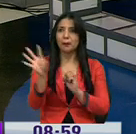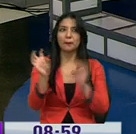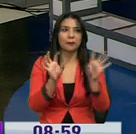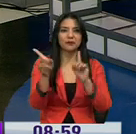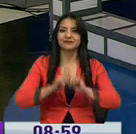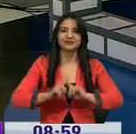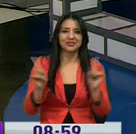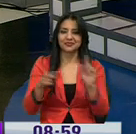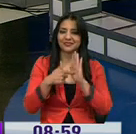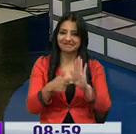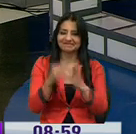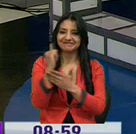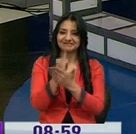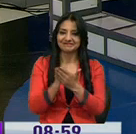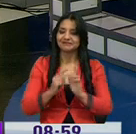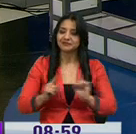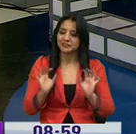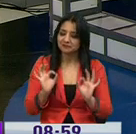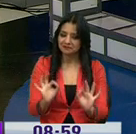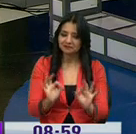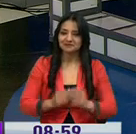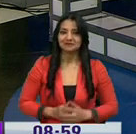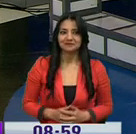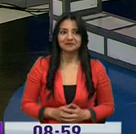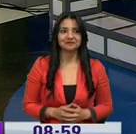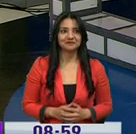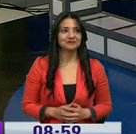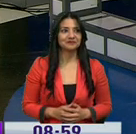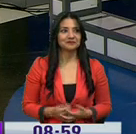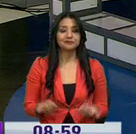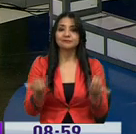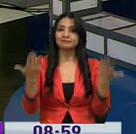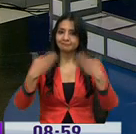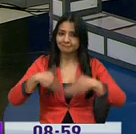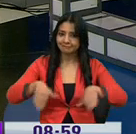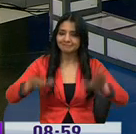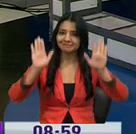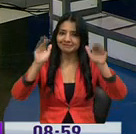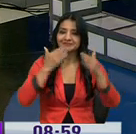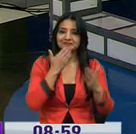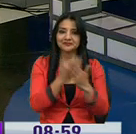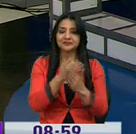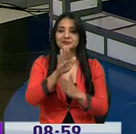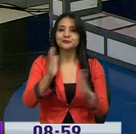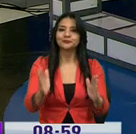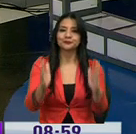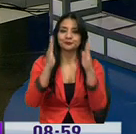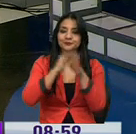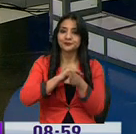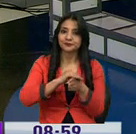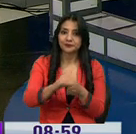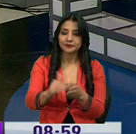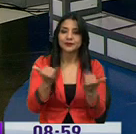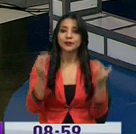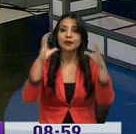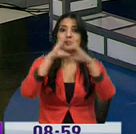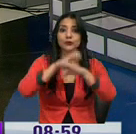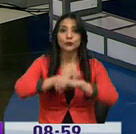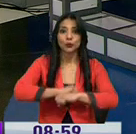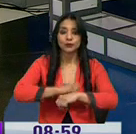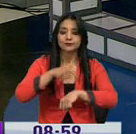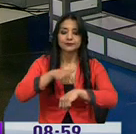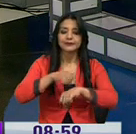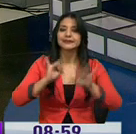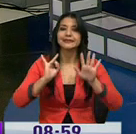Como Batman, pero bueno, habrá que ver. Hora de irnos, agradecerles muchísimo por habernos acompañado, invitarles para que esta noche estén juntos y